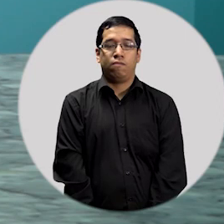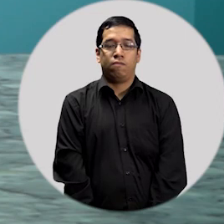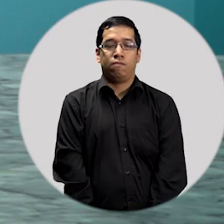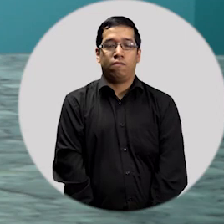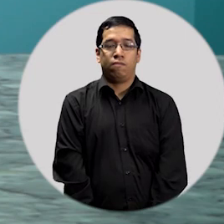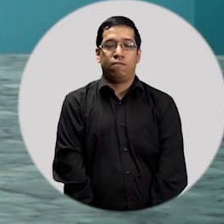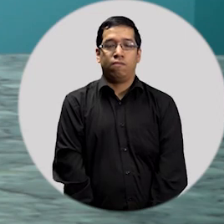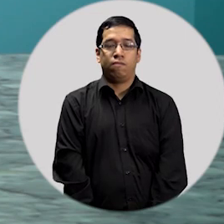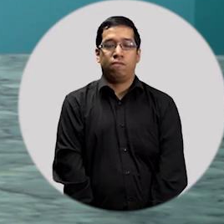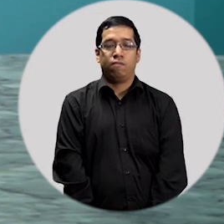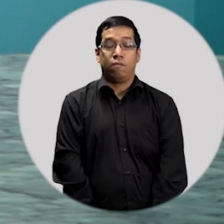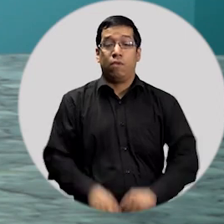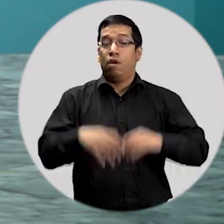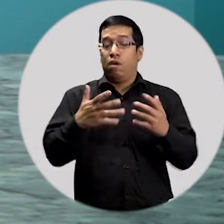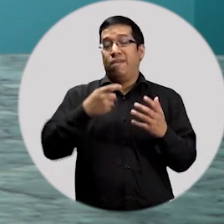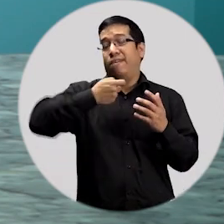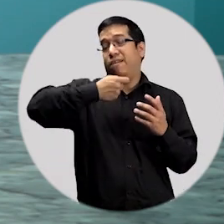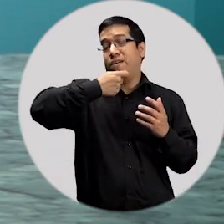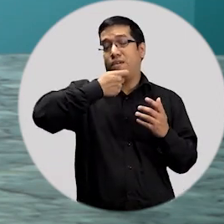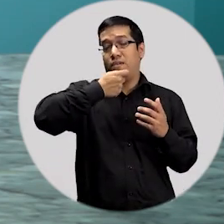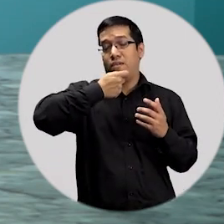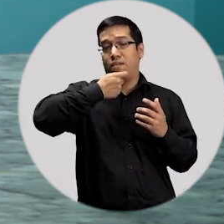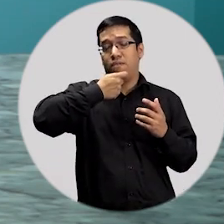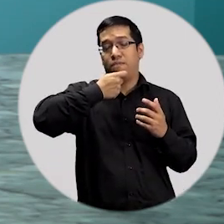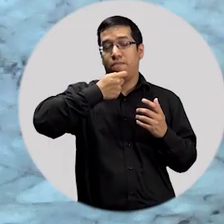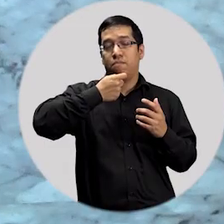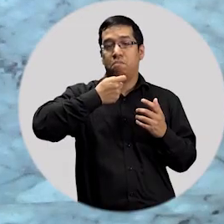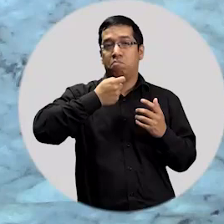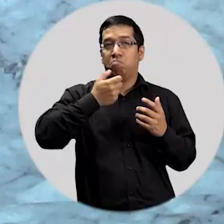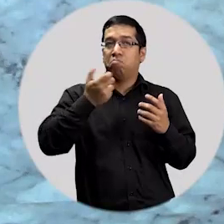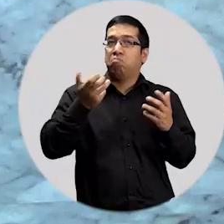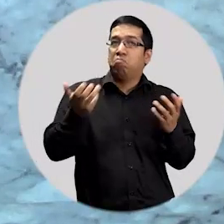Esto es el último paso que vamos a estar haciendo en las copas.